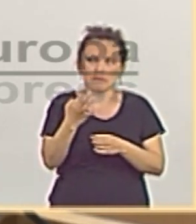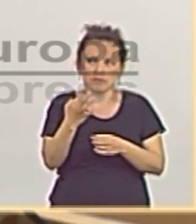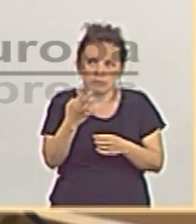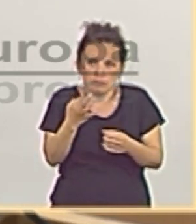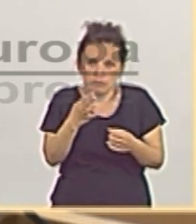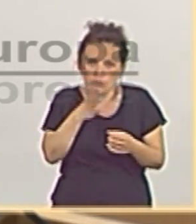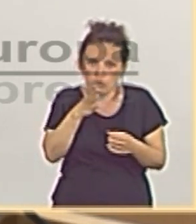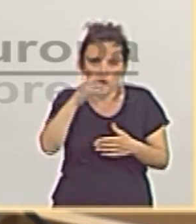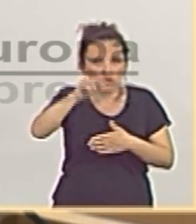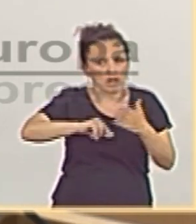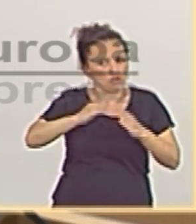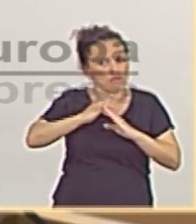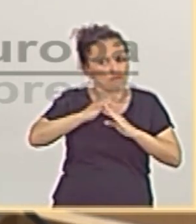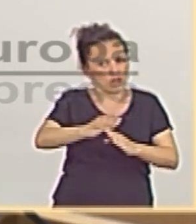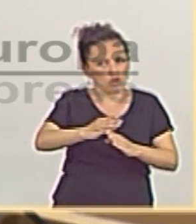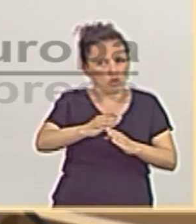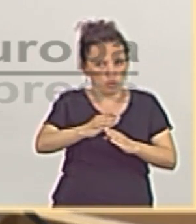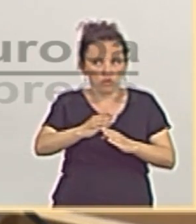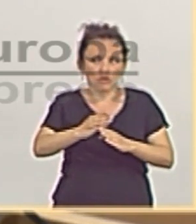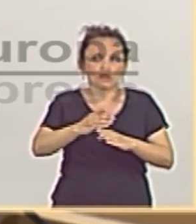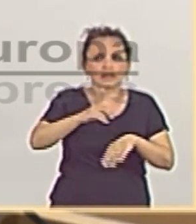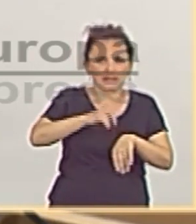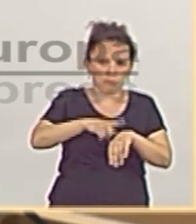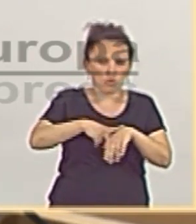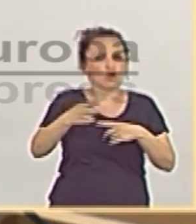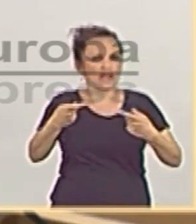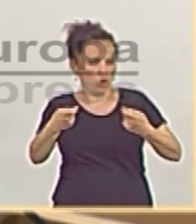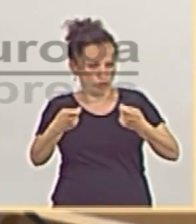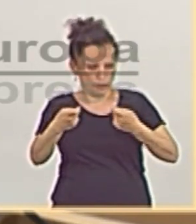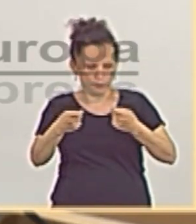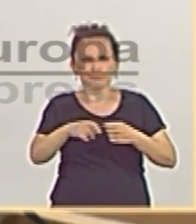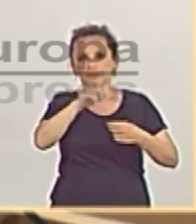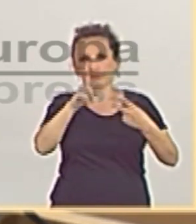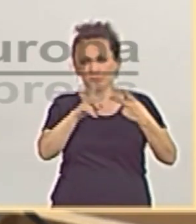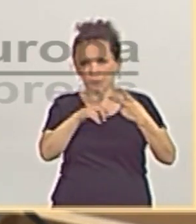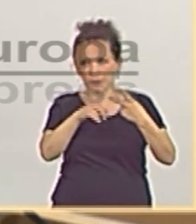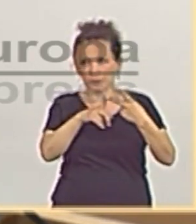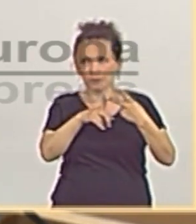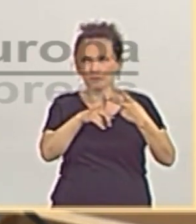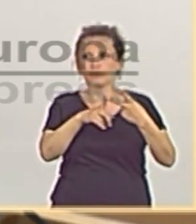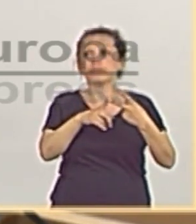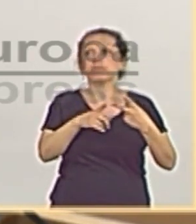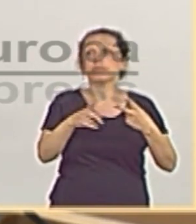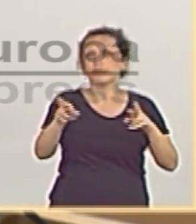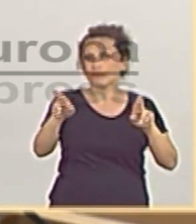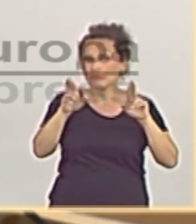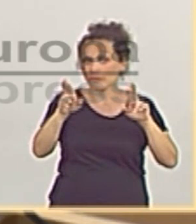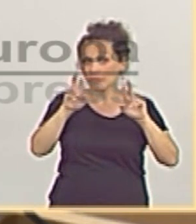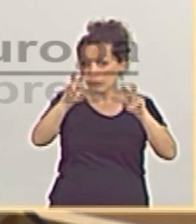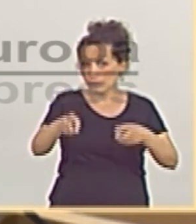en un término razonable a negociar. Dos, vamos a regular unha nova e esperamos que última